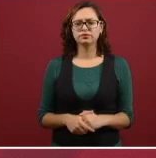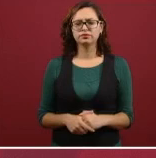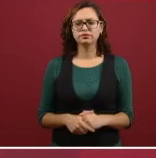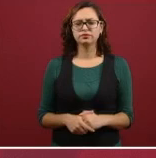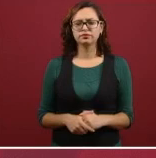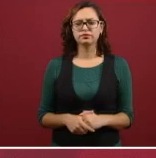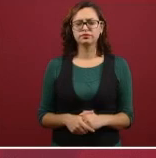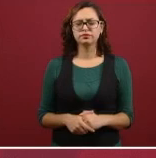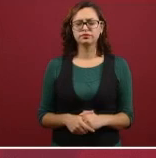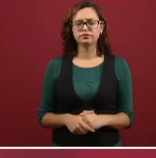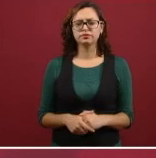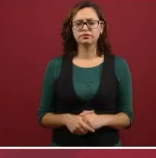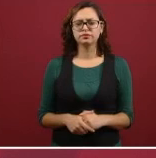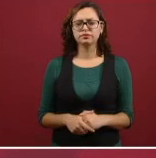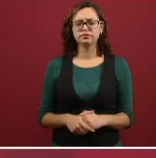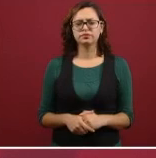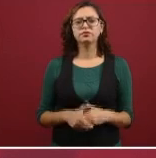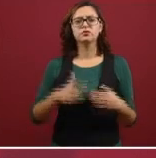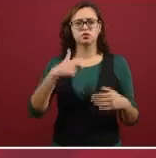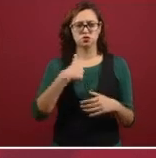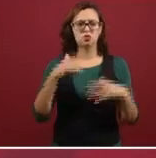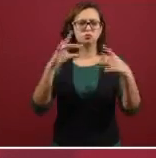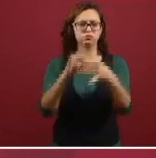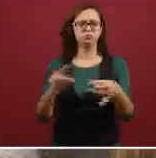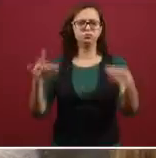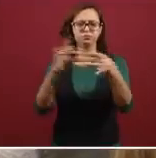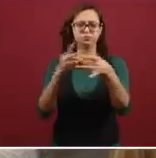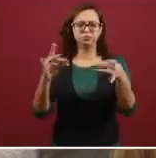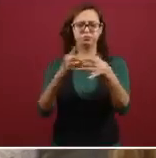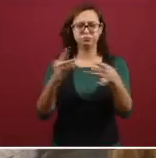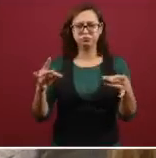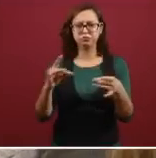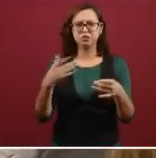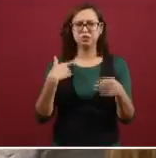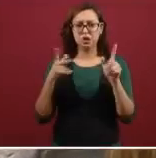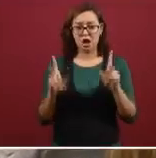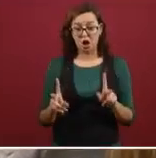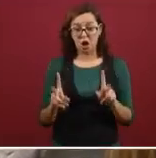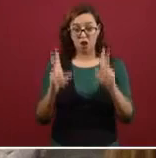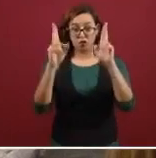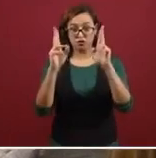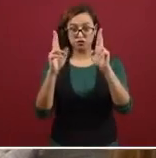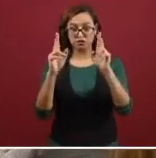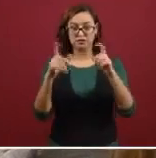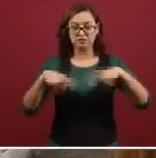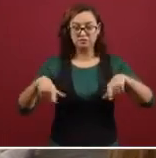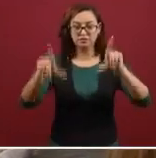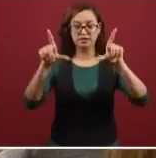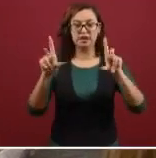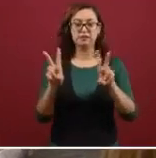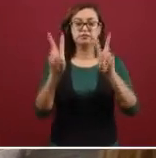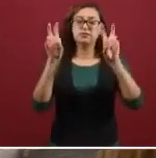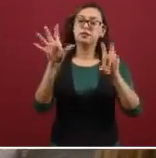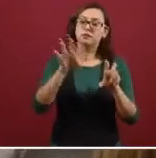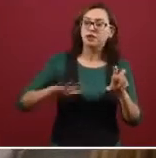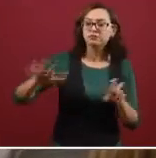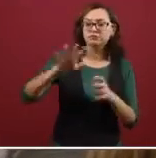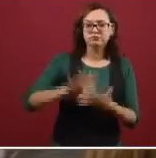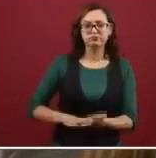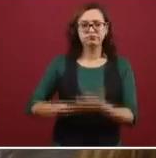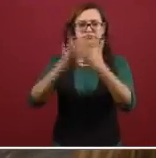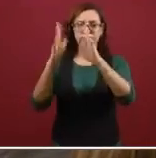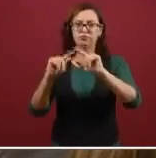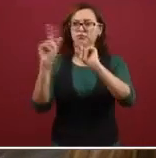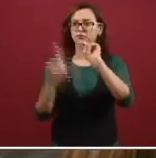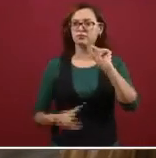fragmento de mi intervención y se difundiera sobre el tema de la violencia en Tierra Caliente y en el